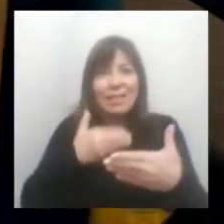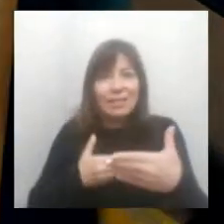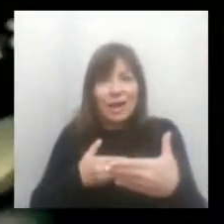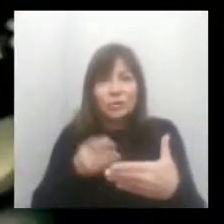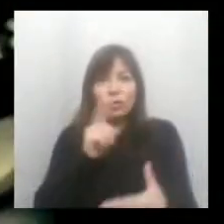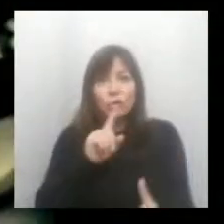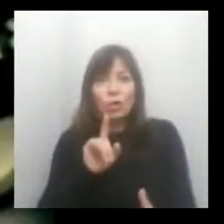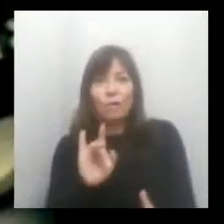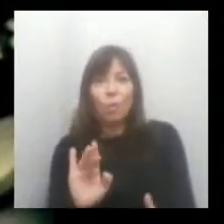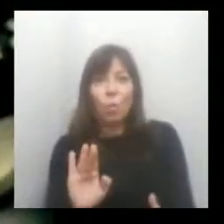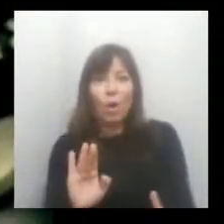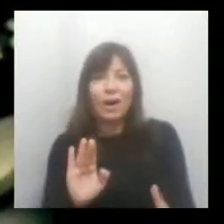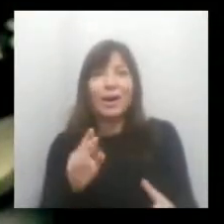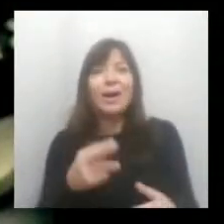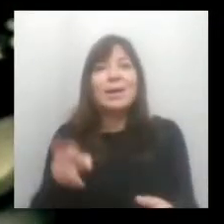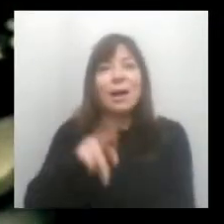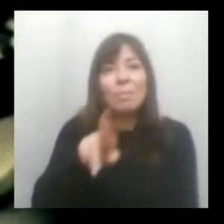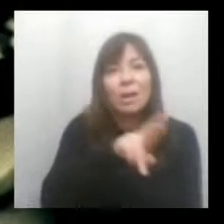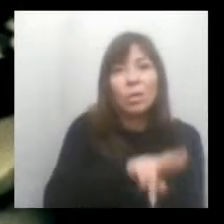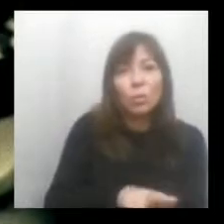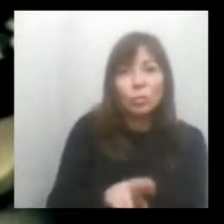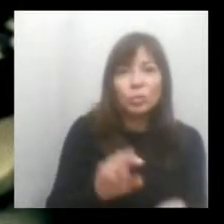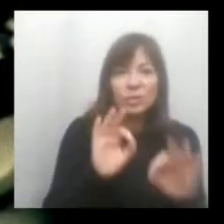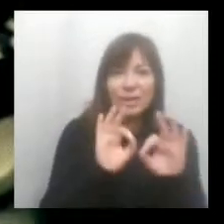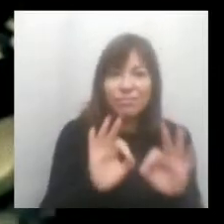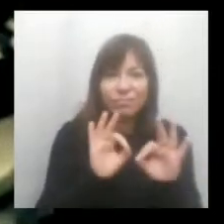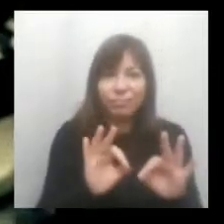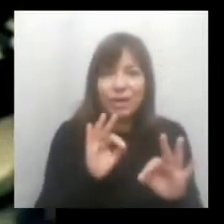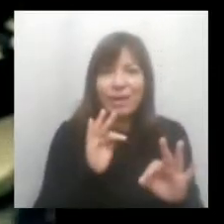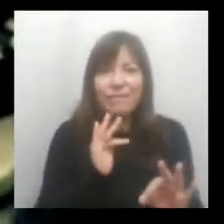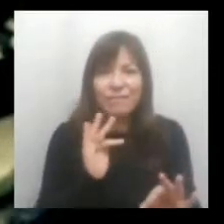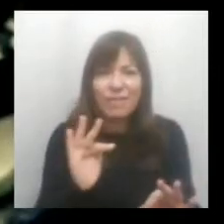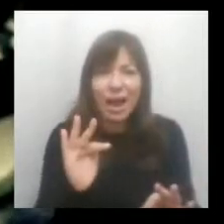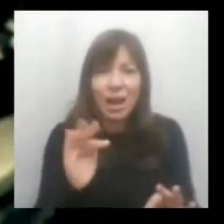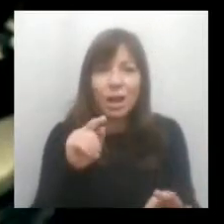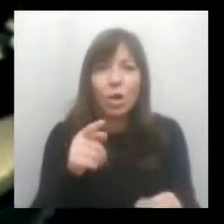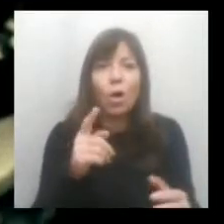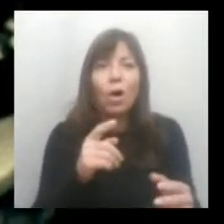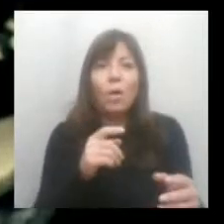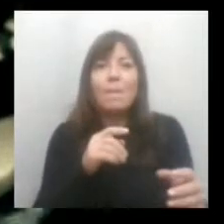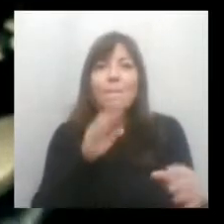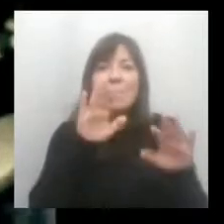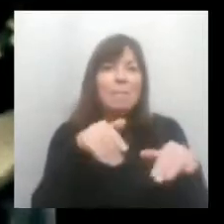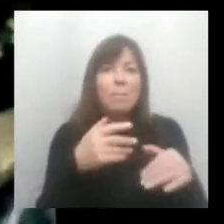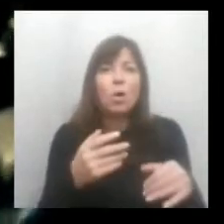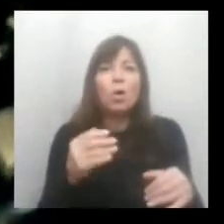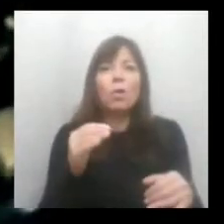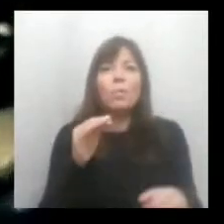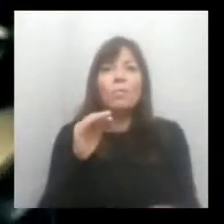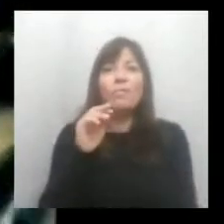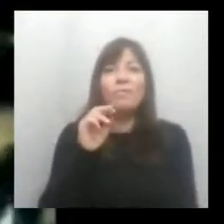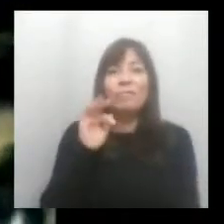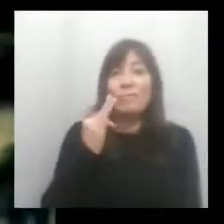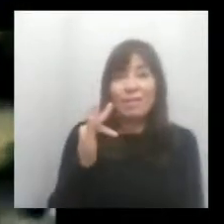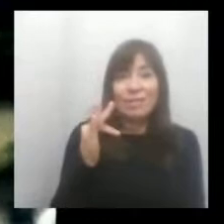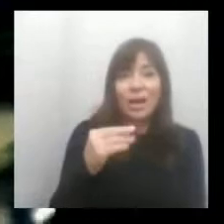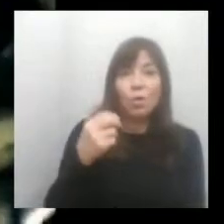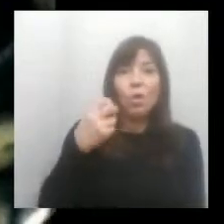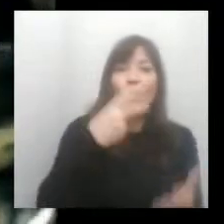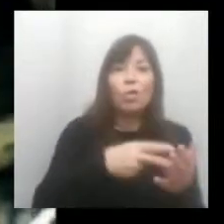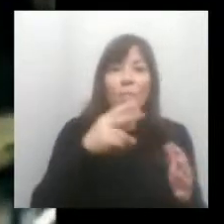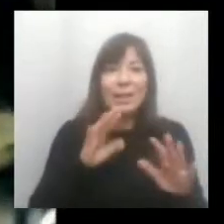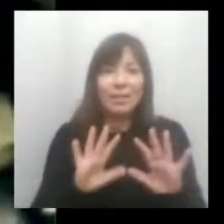en forma precisa y fidedigna sismos como el que ocurrió en Chile en febrero del año